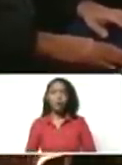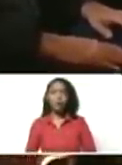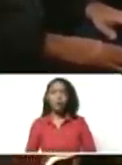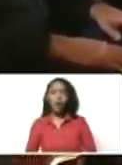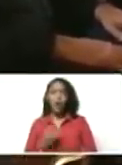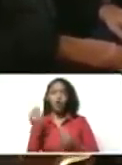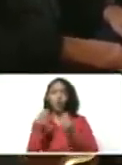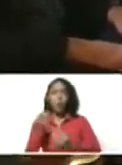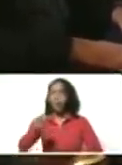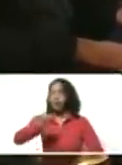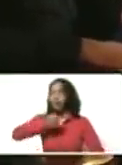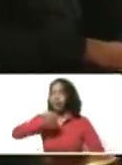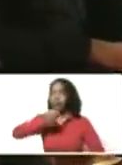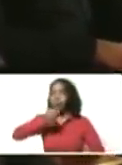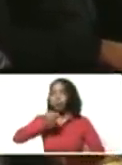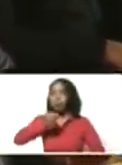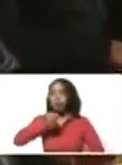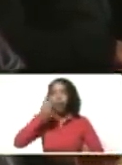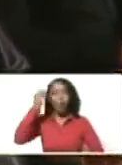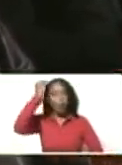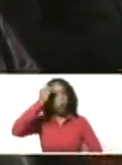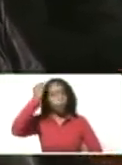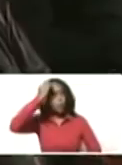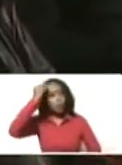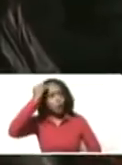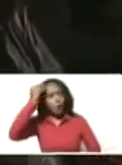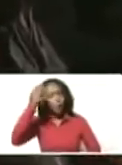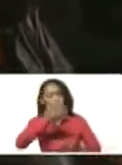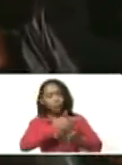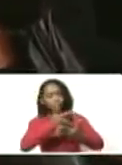como periodista, cronista,